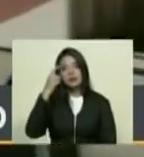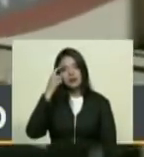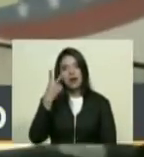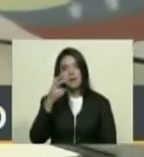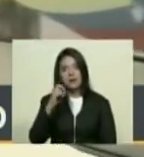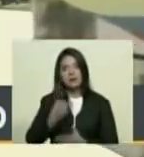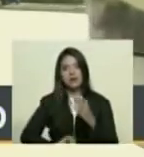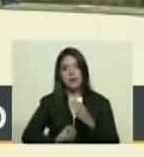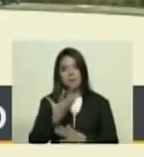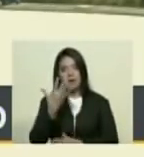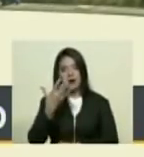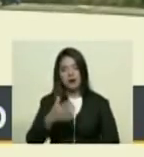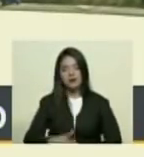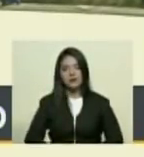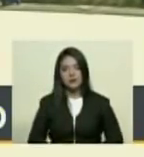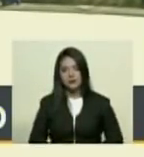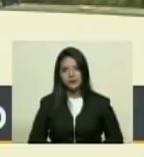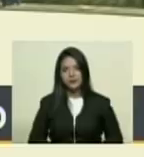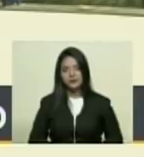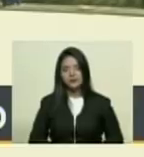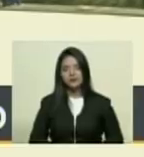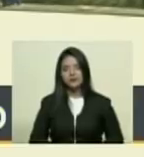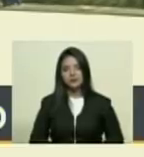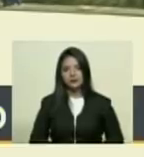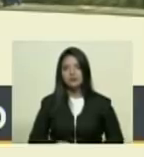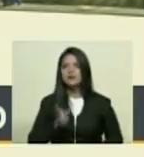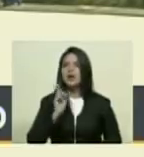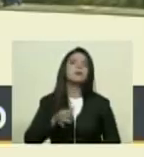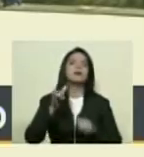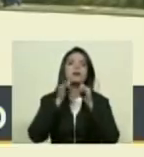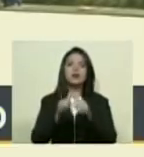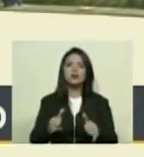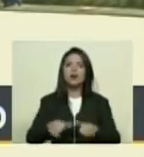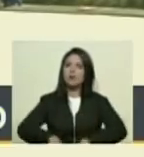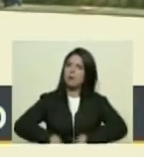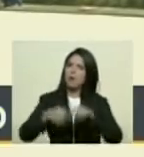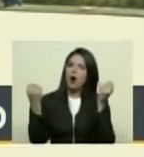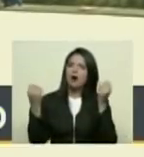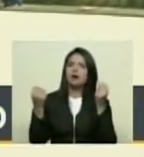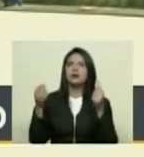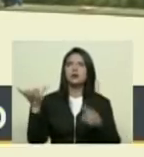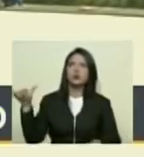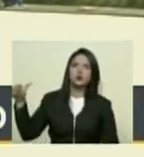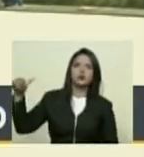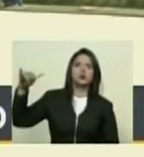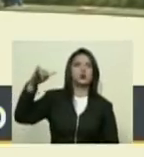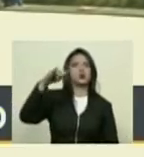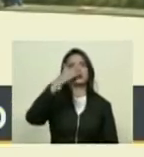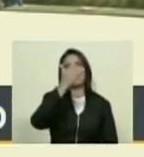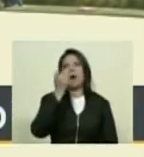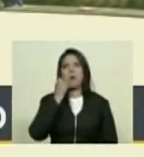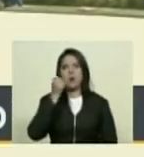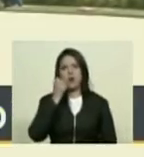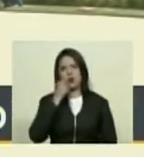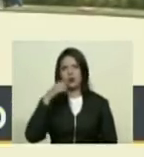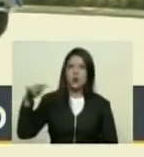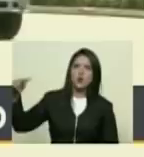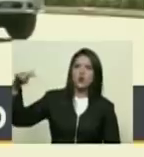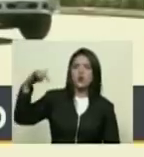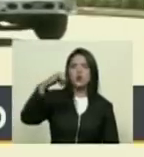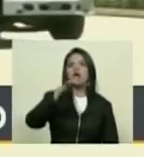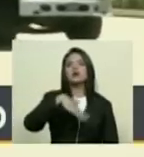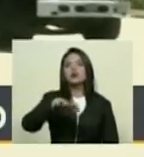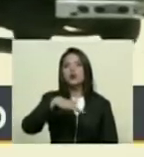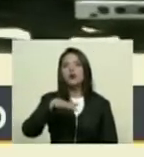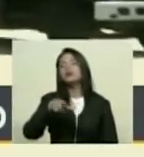20 de mayo en nuestro país. Por otra parte, denunciaba la violación del espacio aéreo de nuestro país en el archipiélago